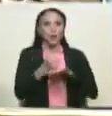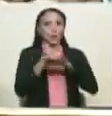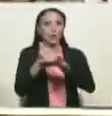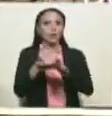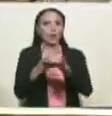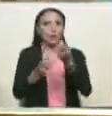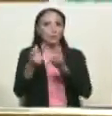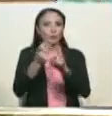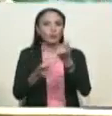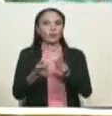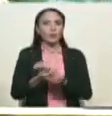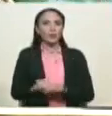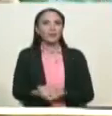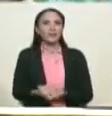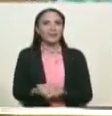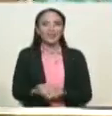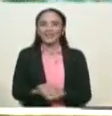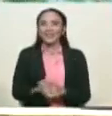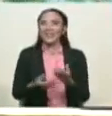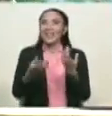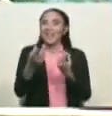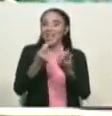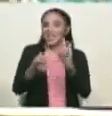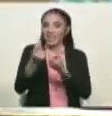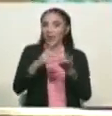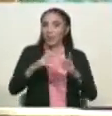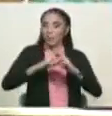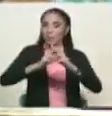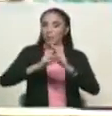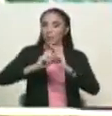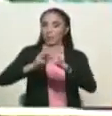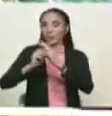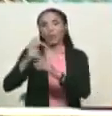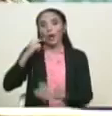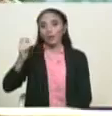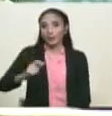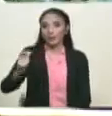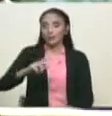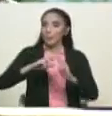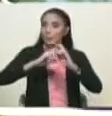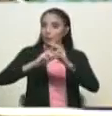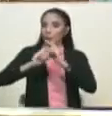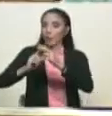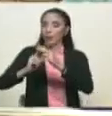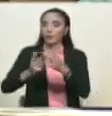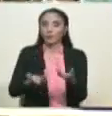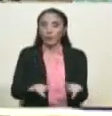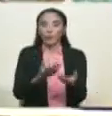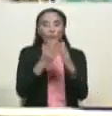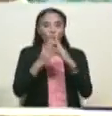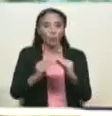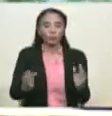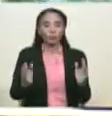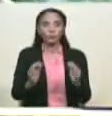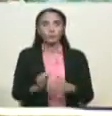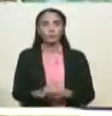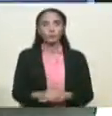y social de alto nivel, profunda, necesaria, muy por encima de